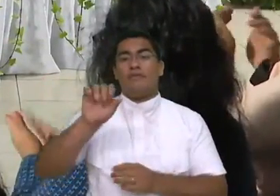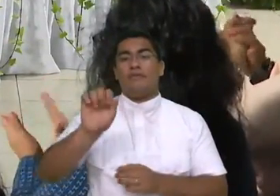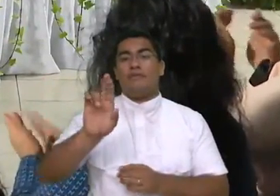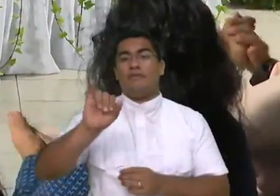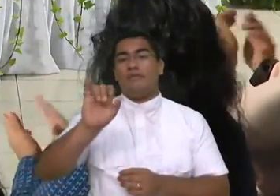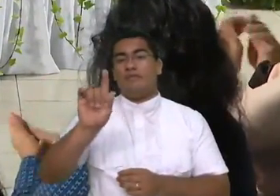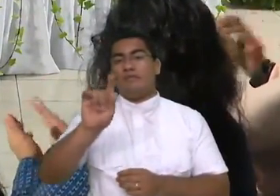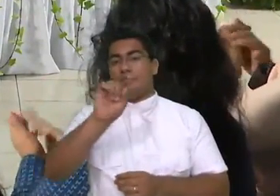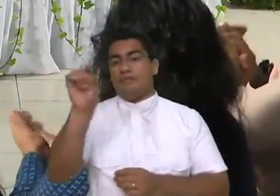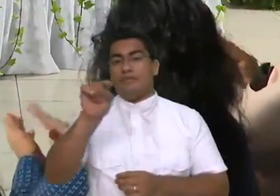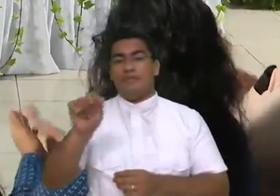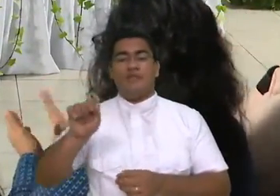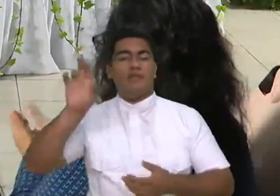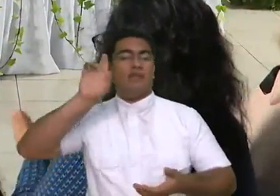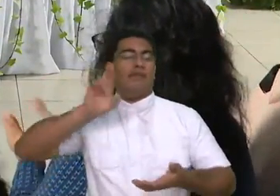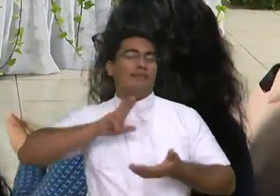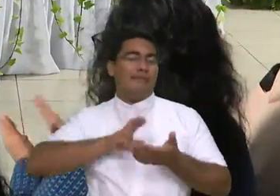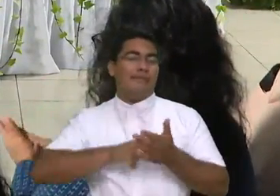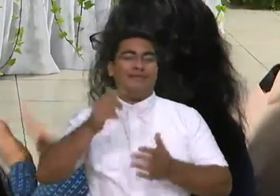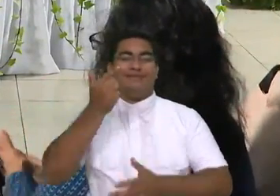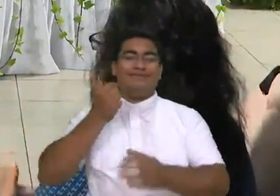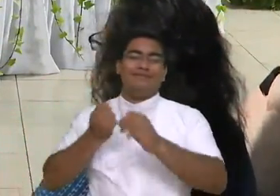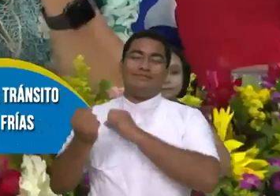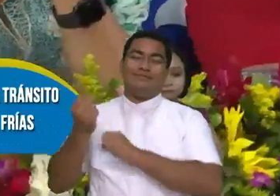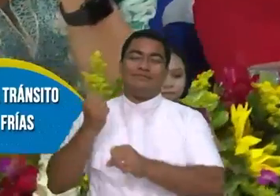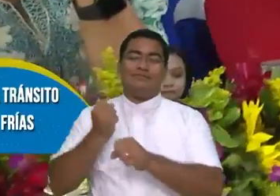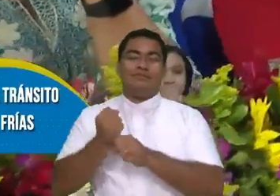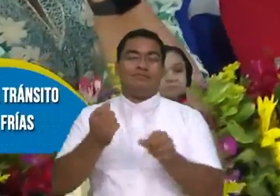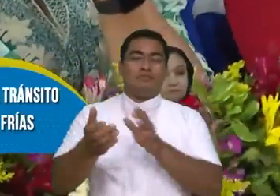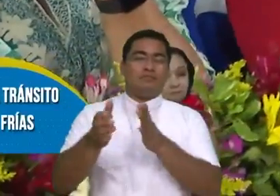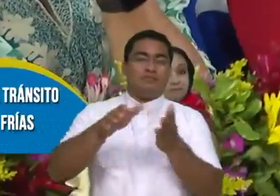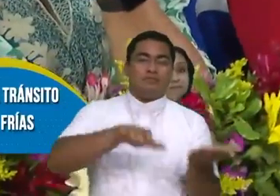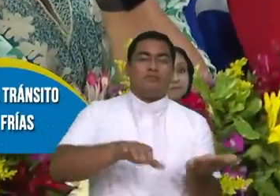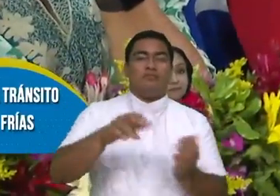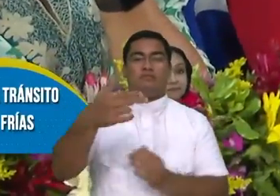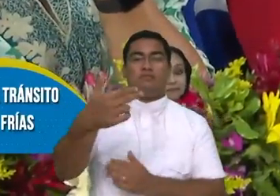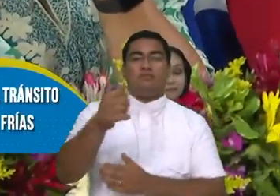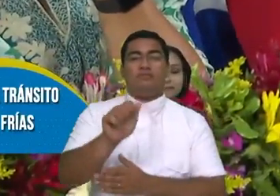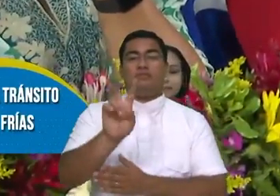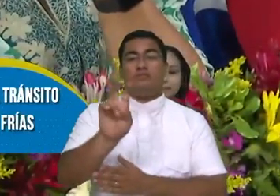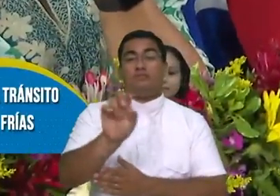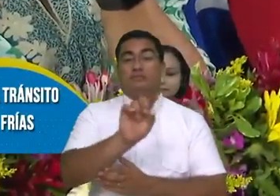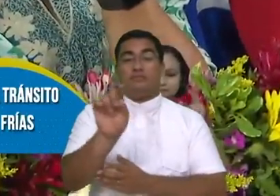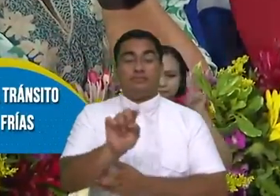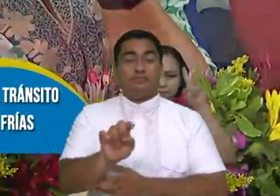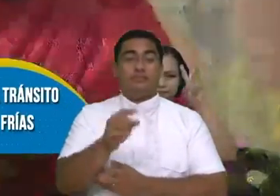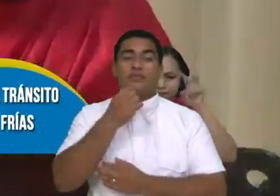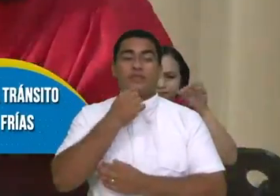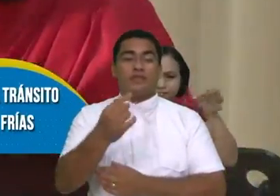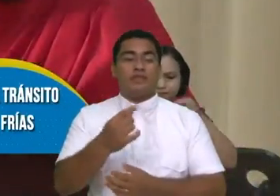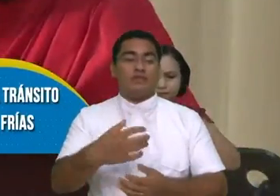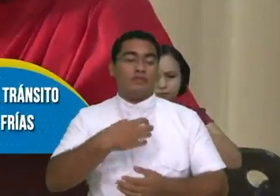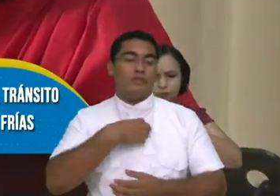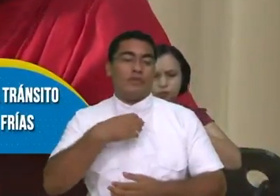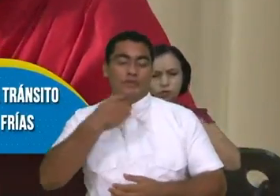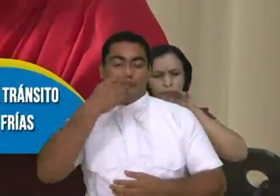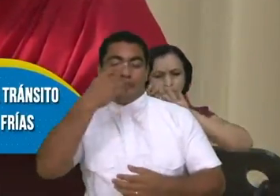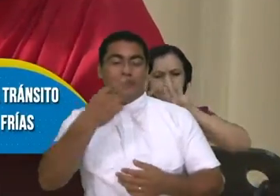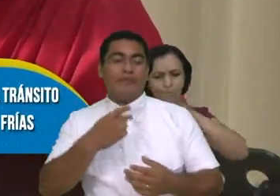conmemoración del 7º aniversario del comandante Chávez. Y cito sus palabras: soy